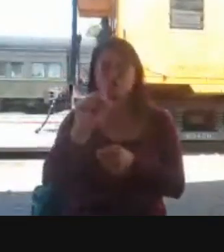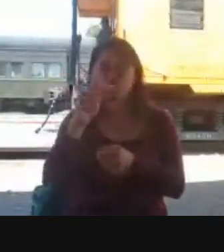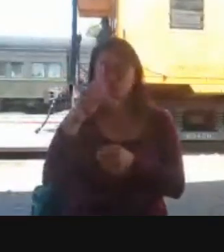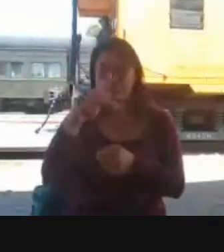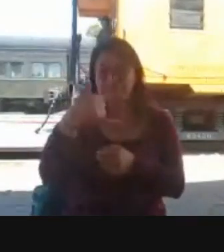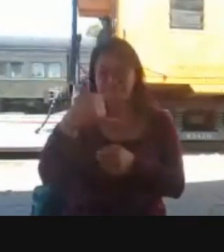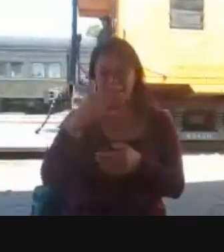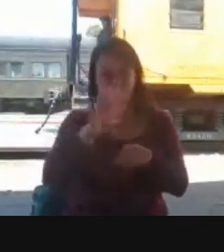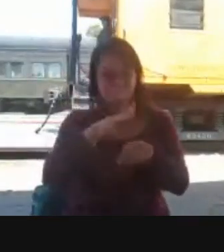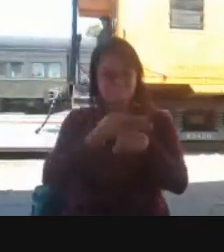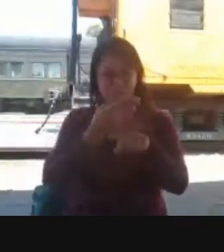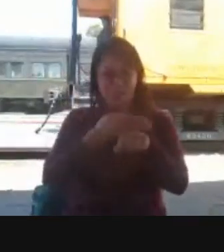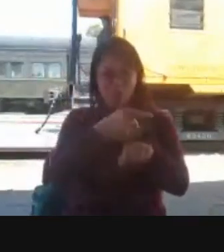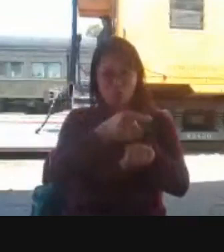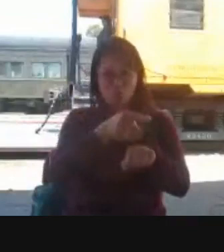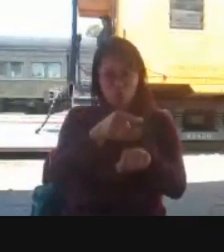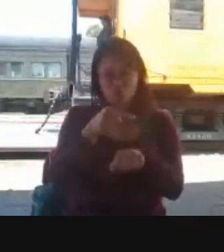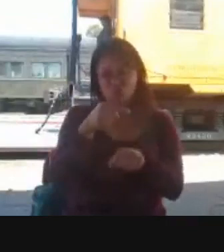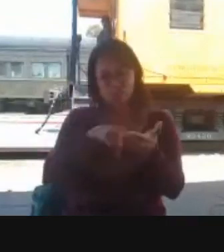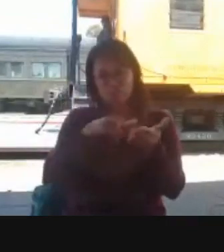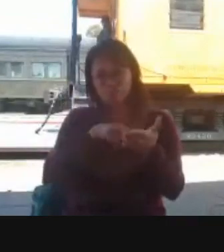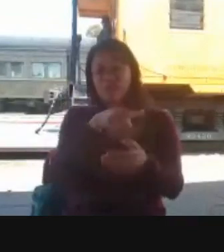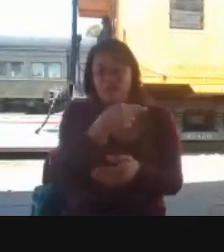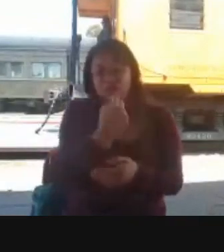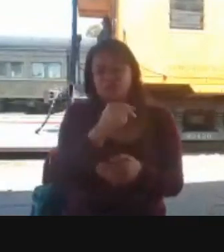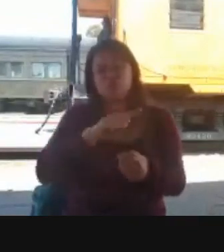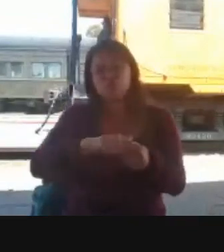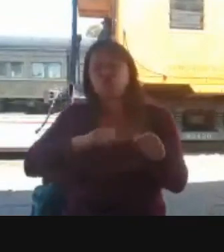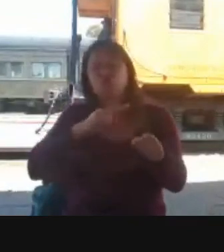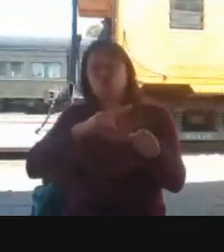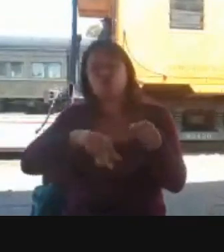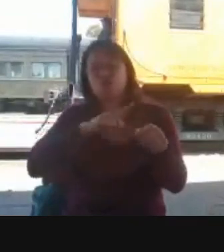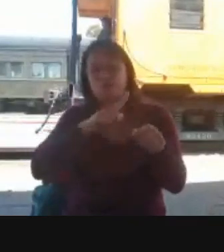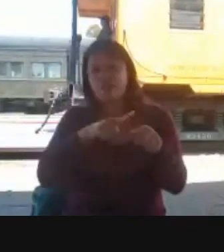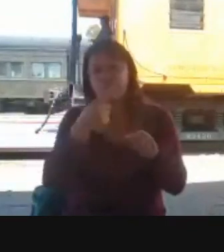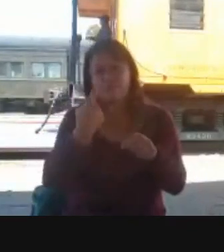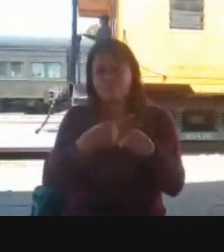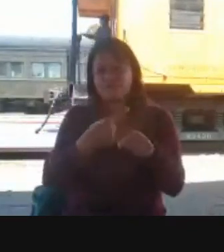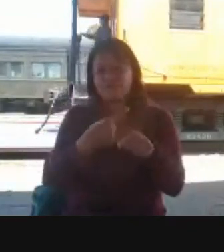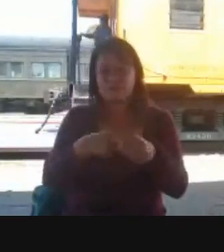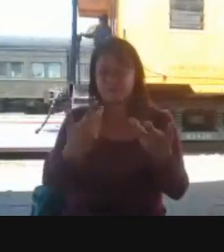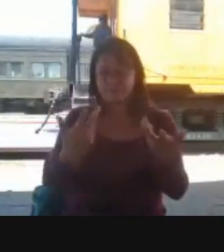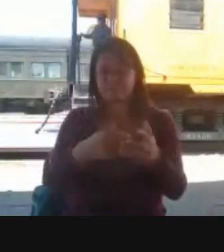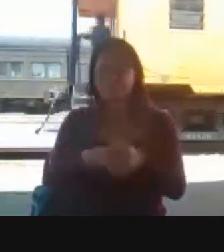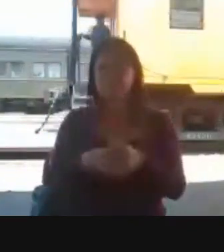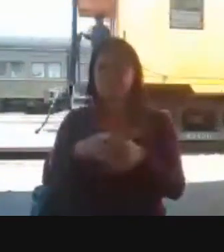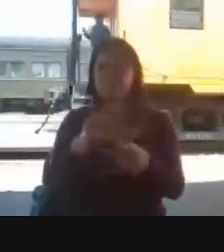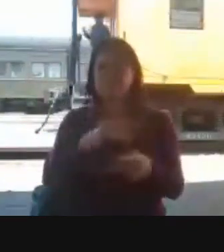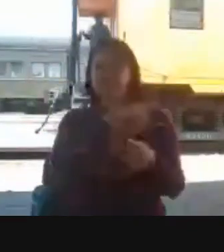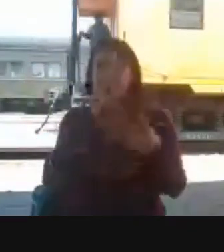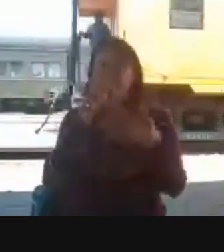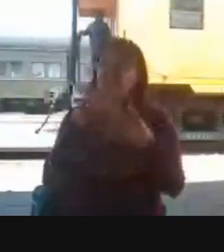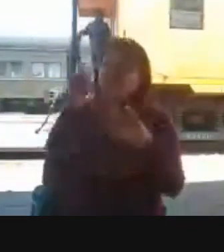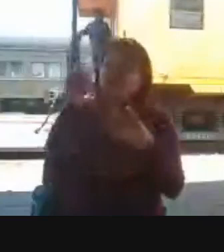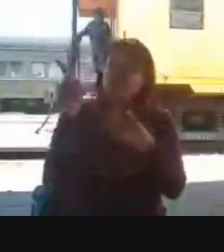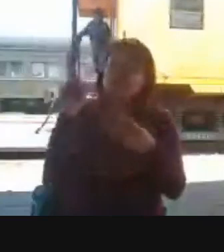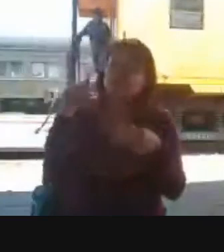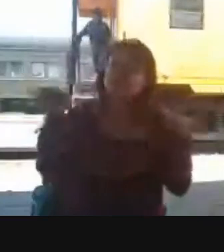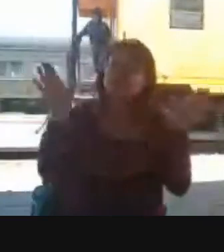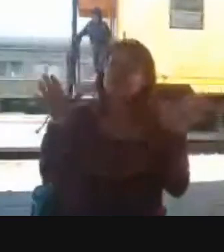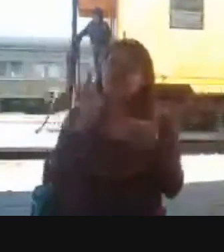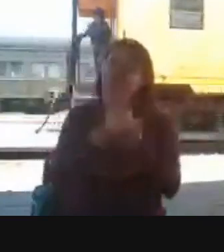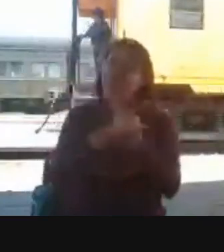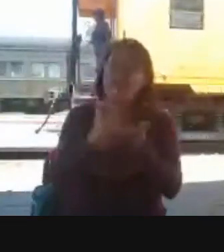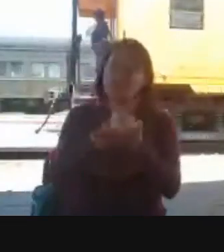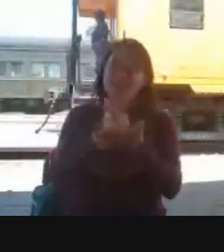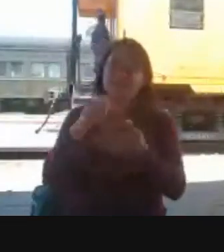este caso, en las aves rapaces es muy raro, pero bueno, ahorita lo van a poder ver más de cerca. En medio tenemos una guirilla gris, ella se